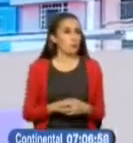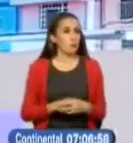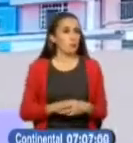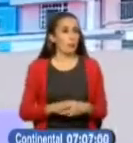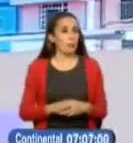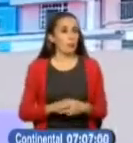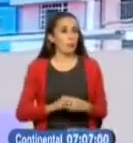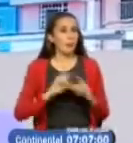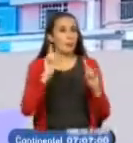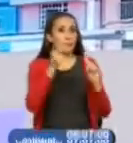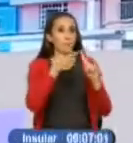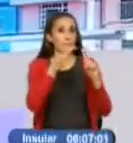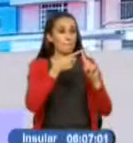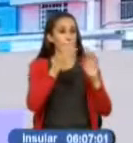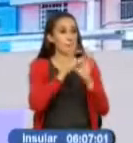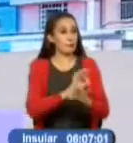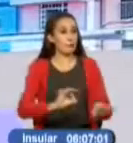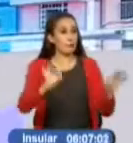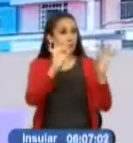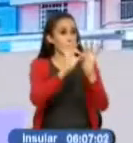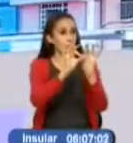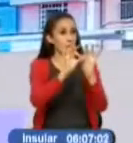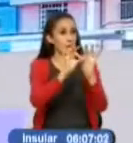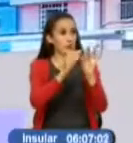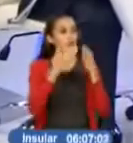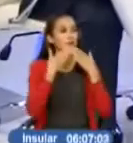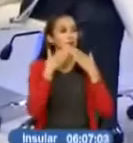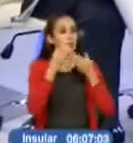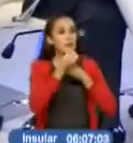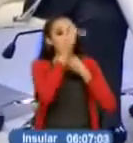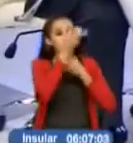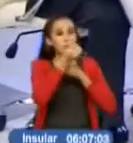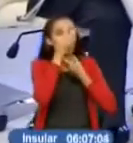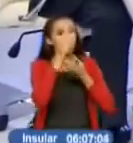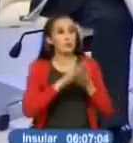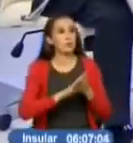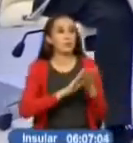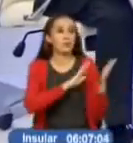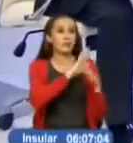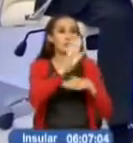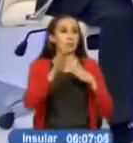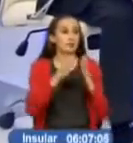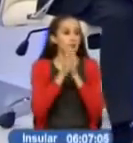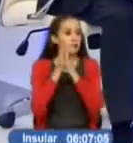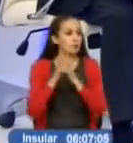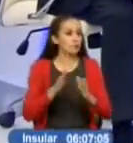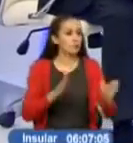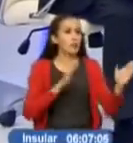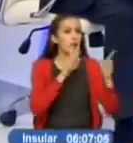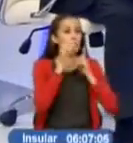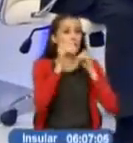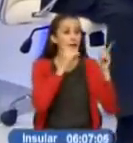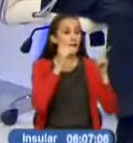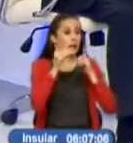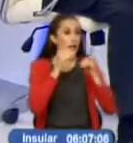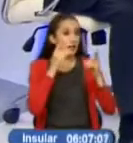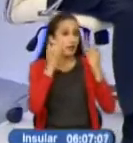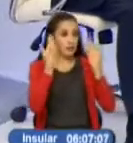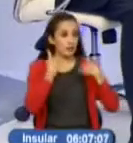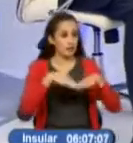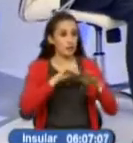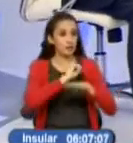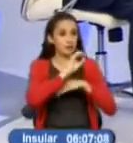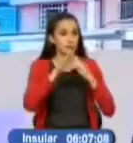Un elemento que es muy importante informar ahora es que uno de los efectos de este extenso diálogo que hemos tenido con prácticamente todas